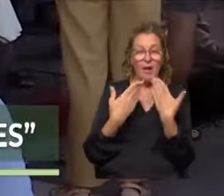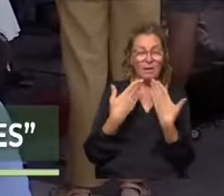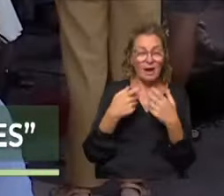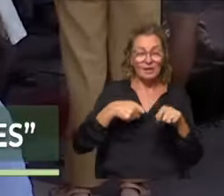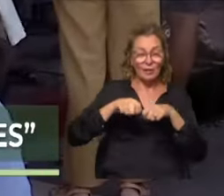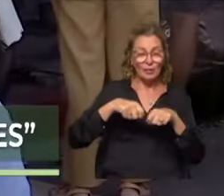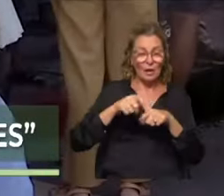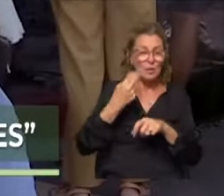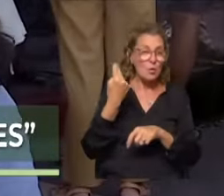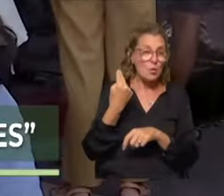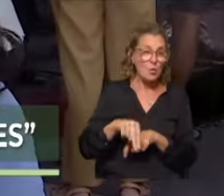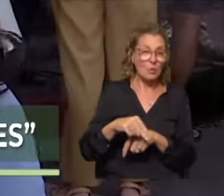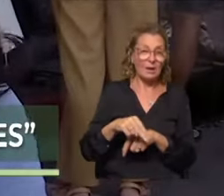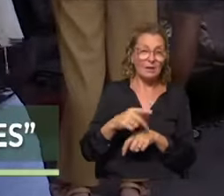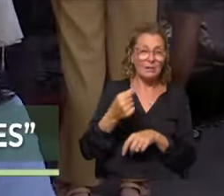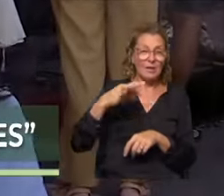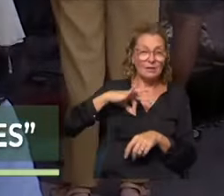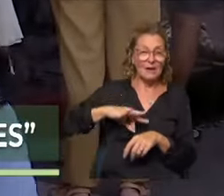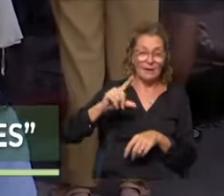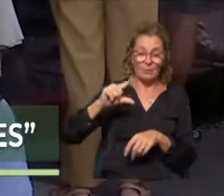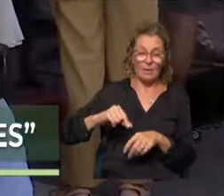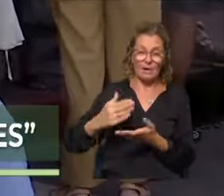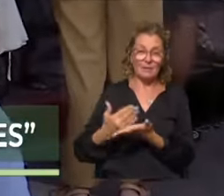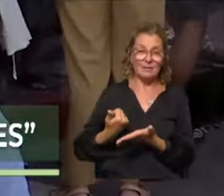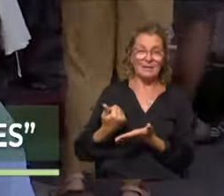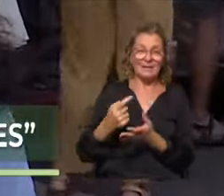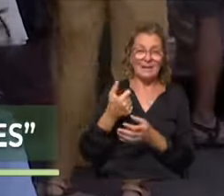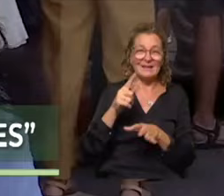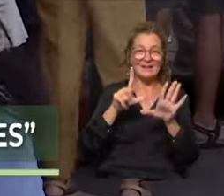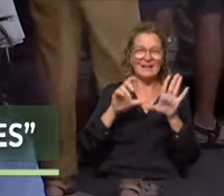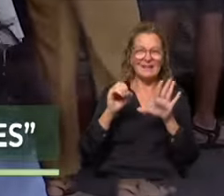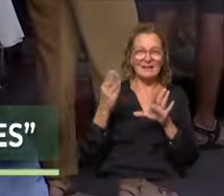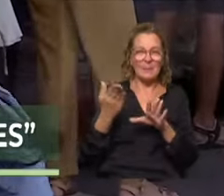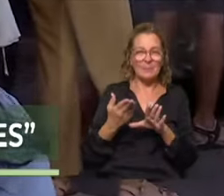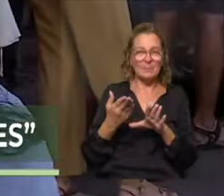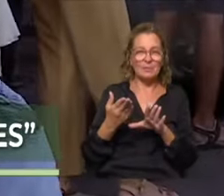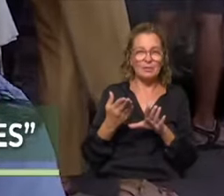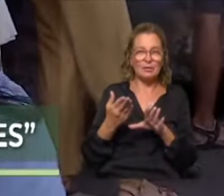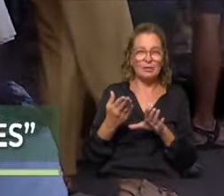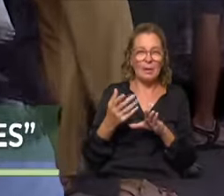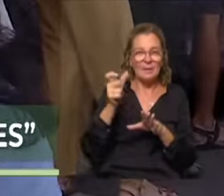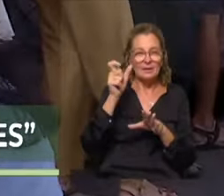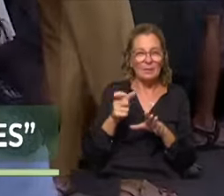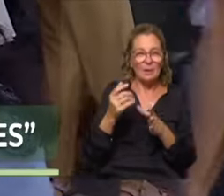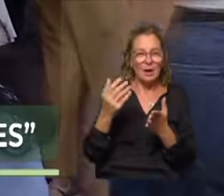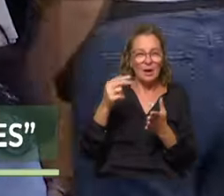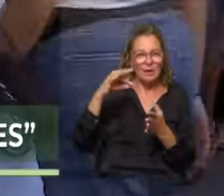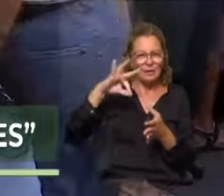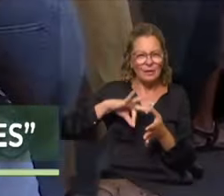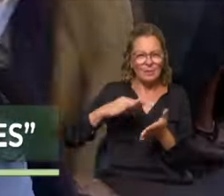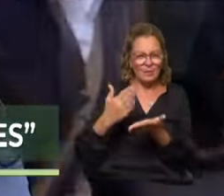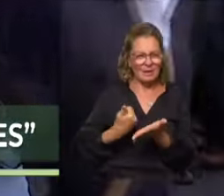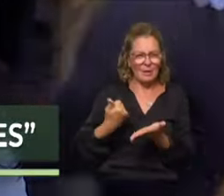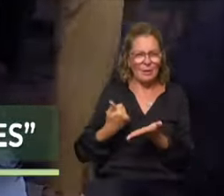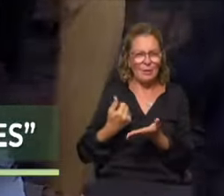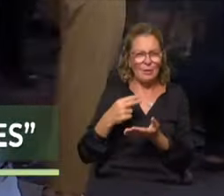esto se vio reflejado en una rebaja salarial a 370 personas, una rebaja inédita. Y bueno, nosotras